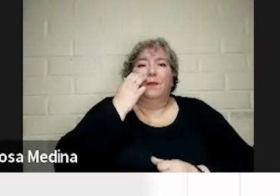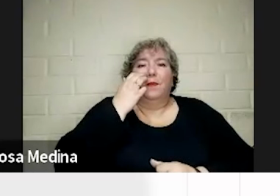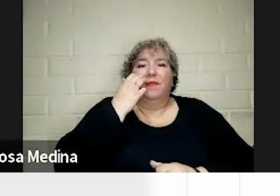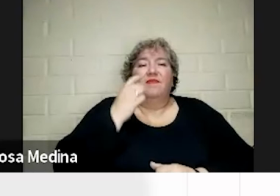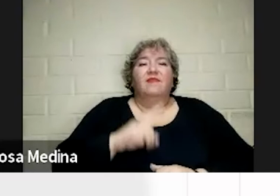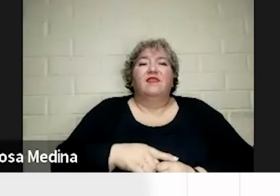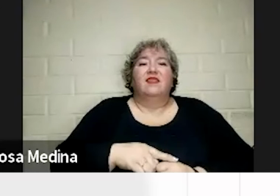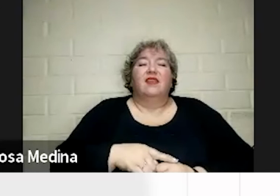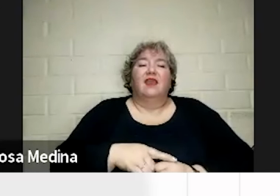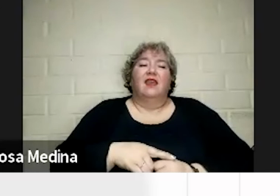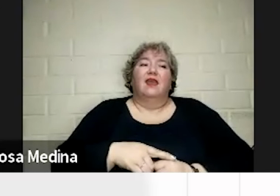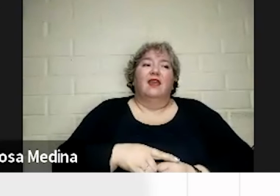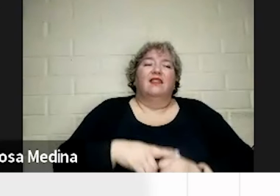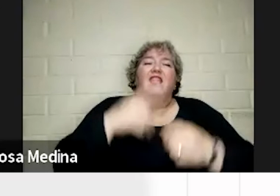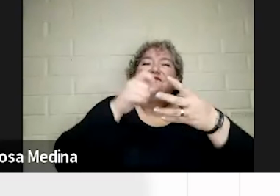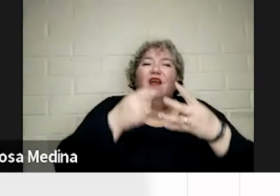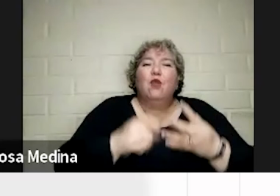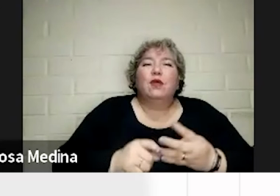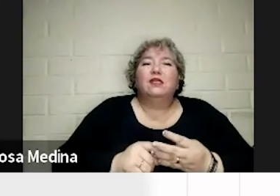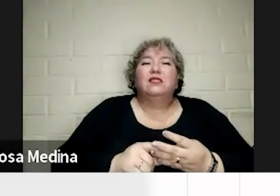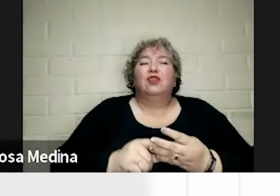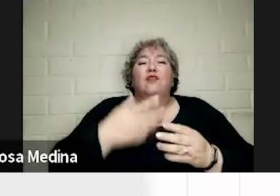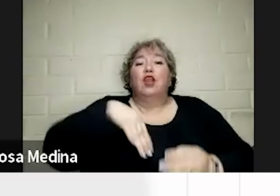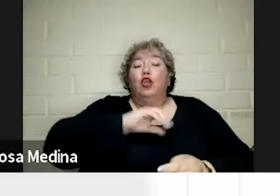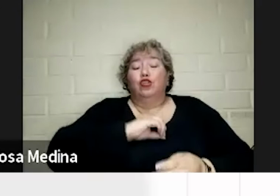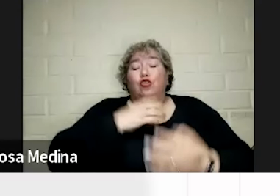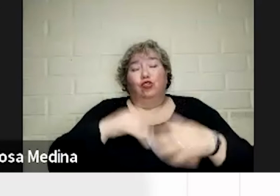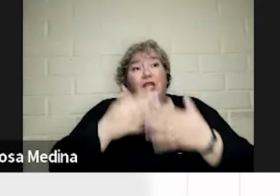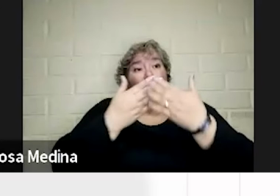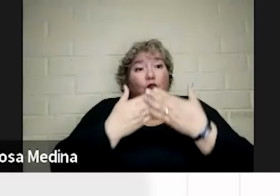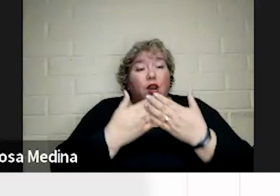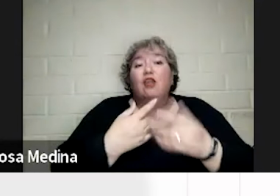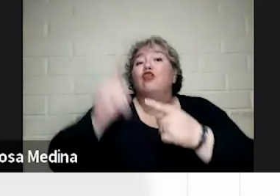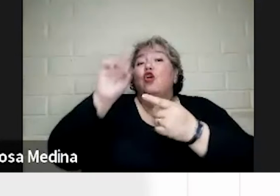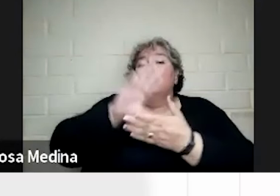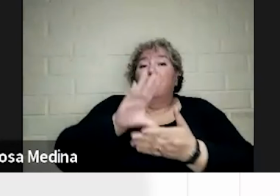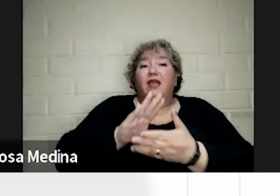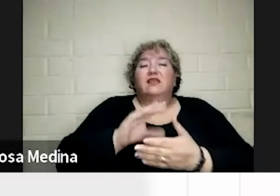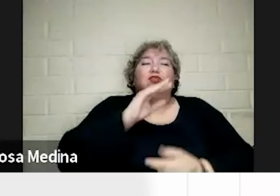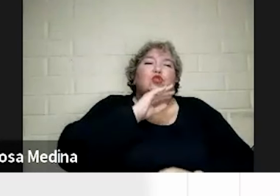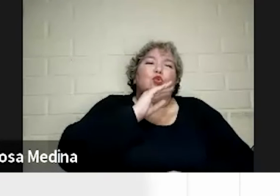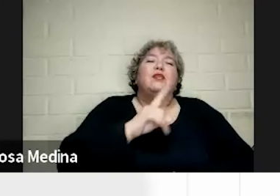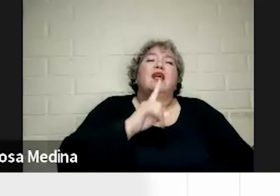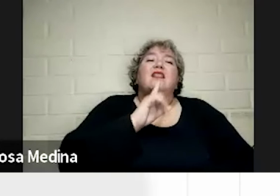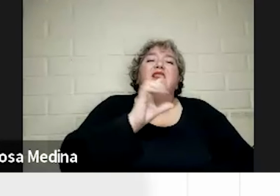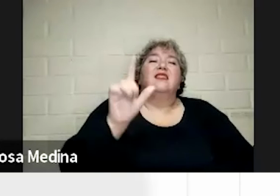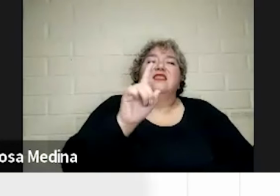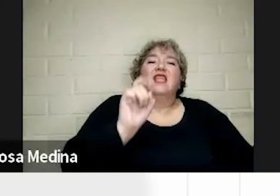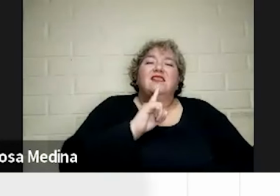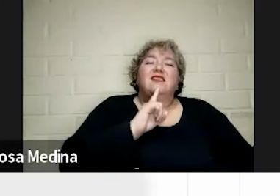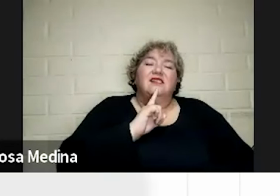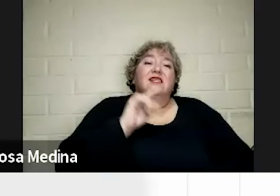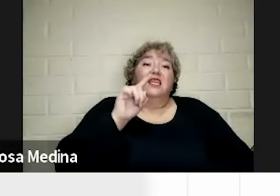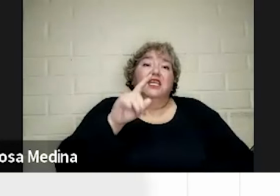evaluaciones o de los experimentos que hemos leído en otros países ocupan distintos tests, y los describen. Igual